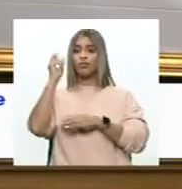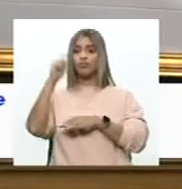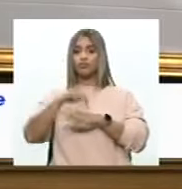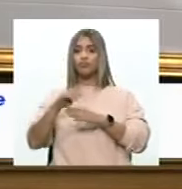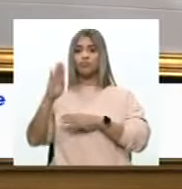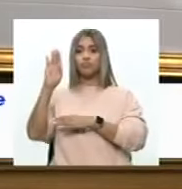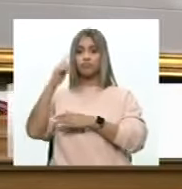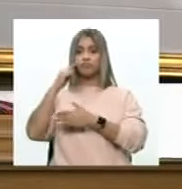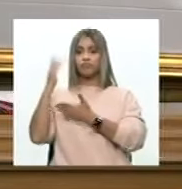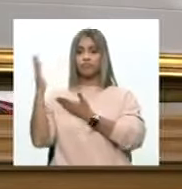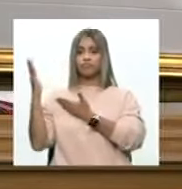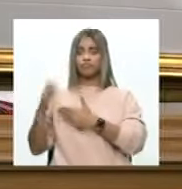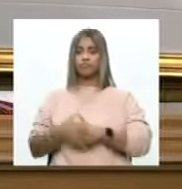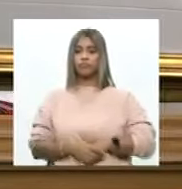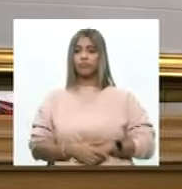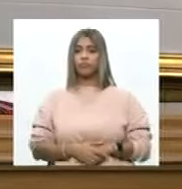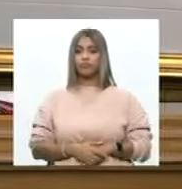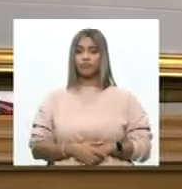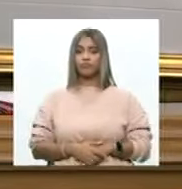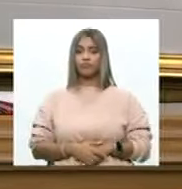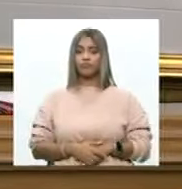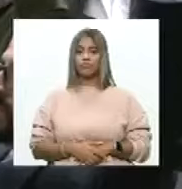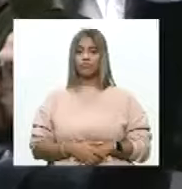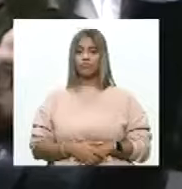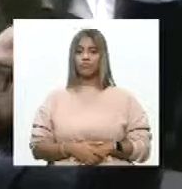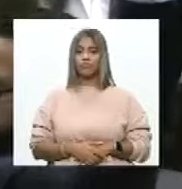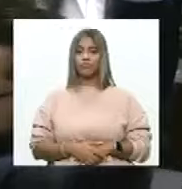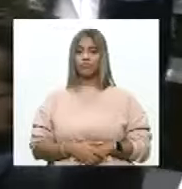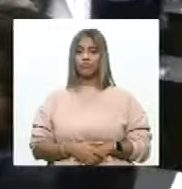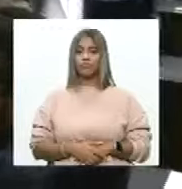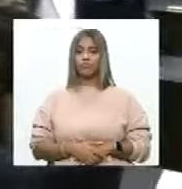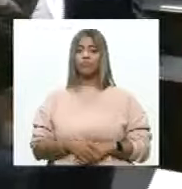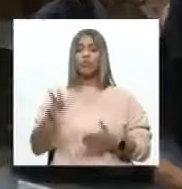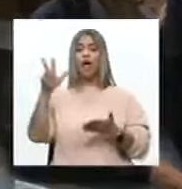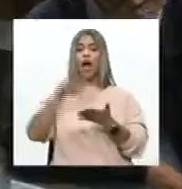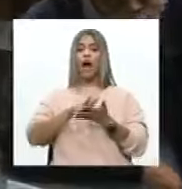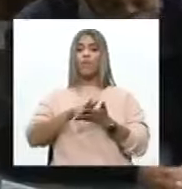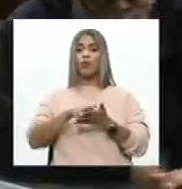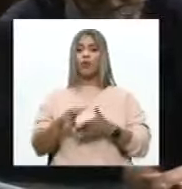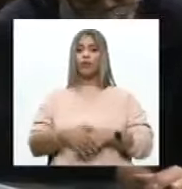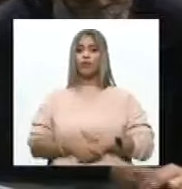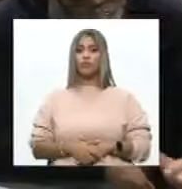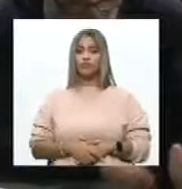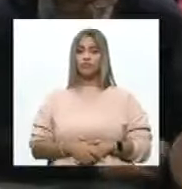sírvanse a manifestarlo con la señal de costumbre. Queda aprobado por unanimidad.